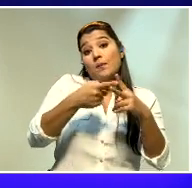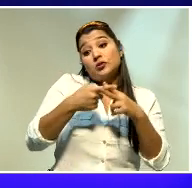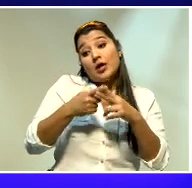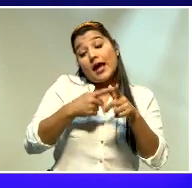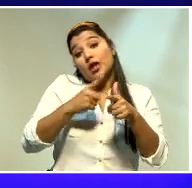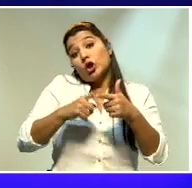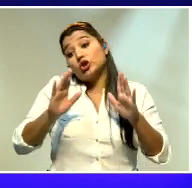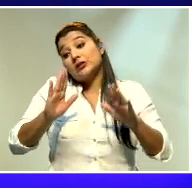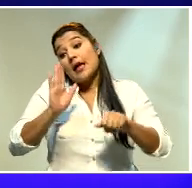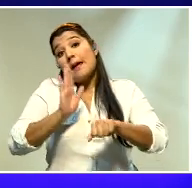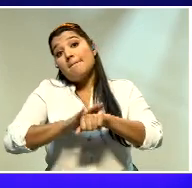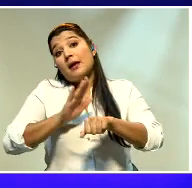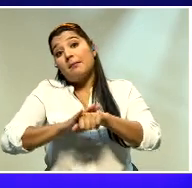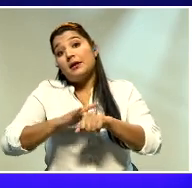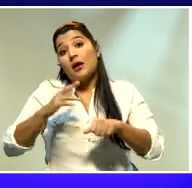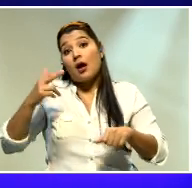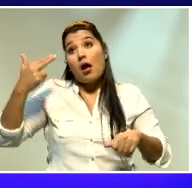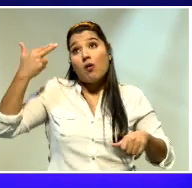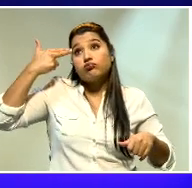asaltar.